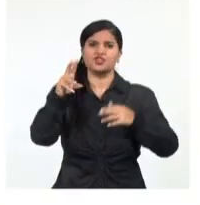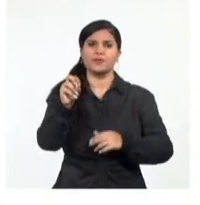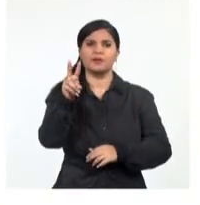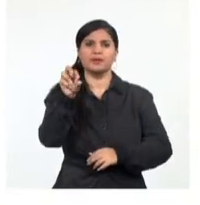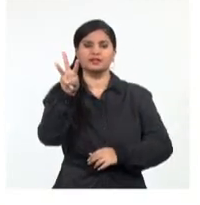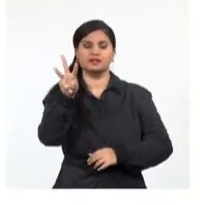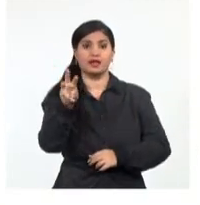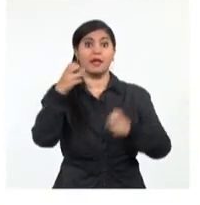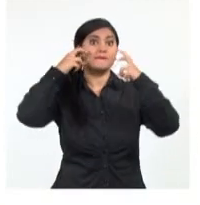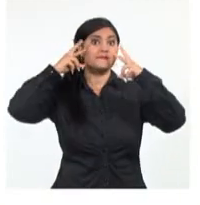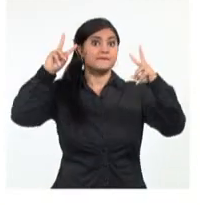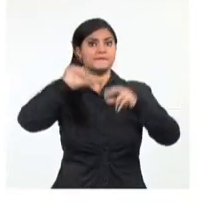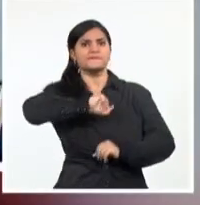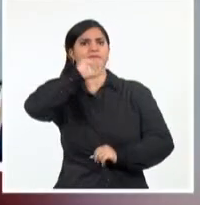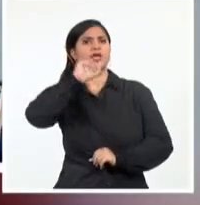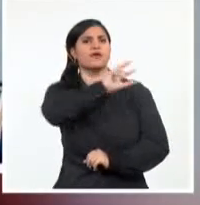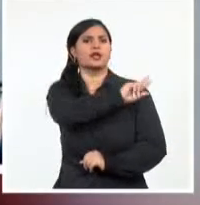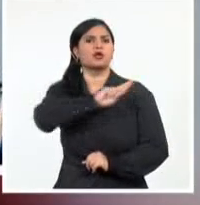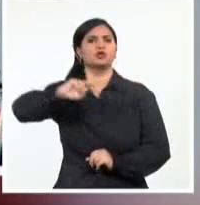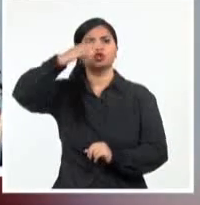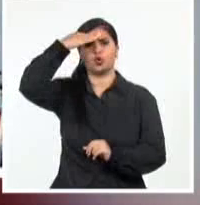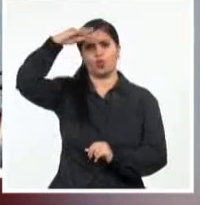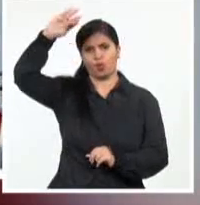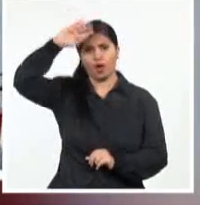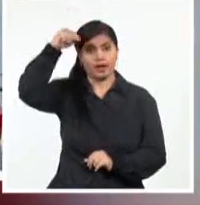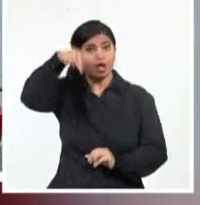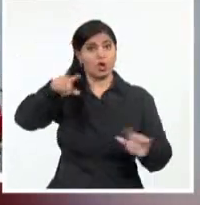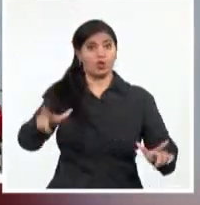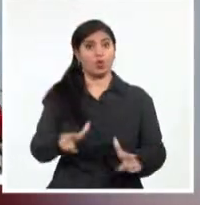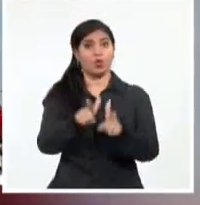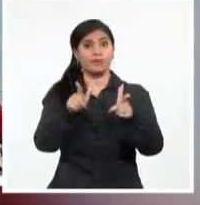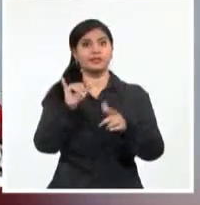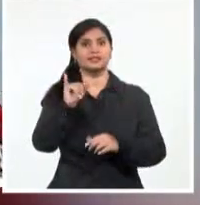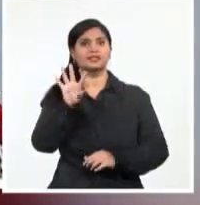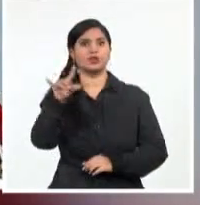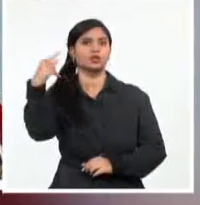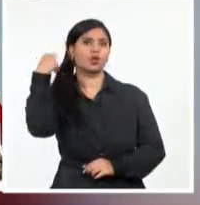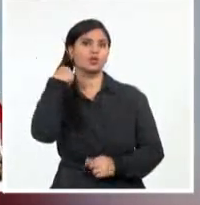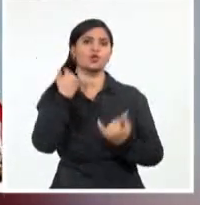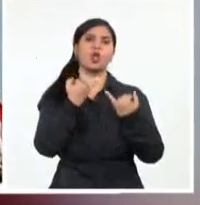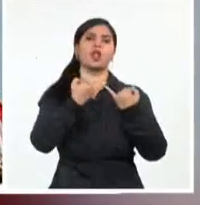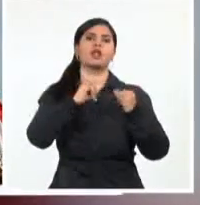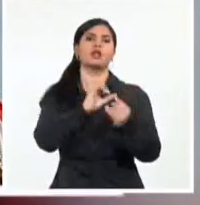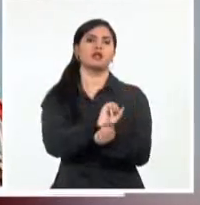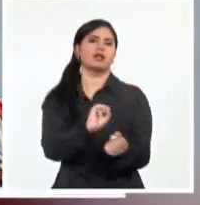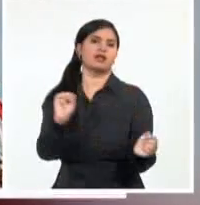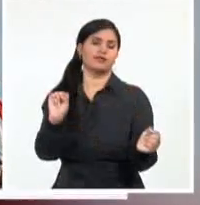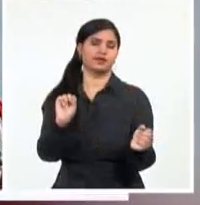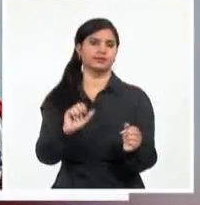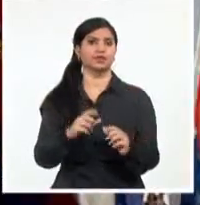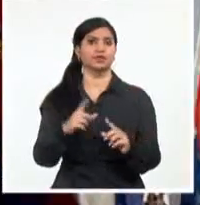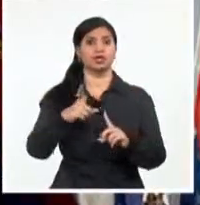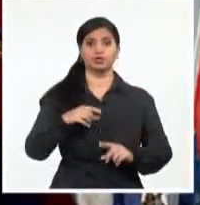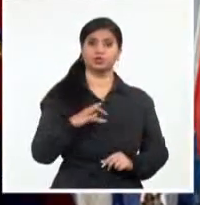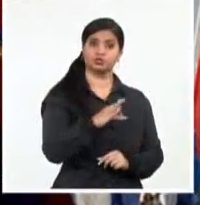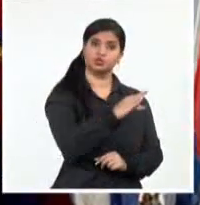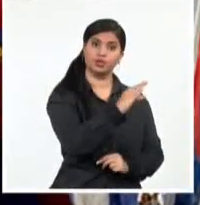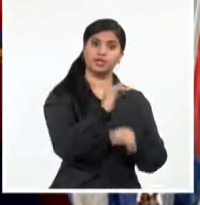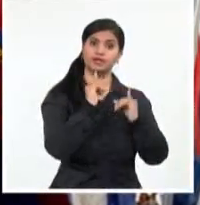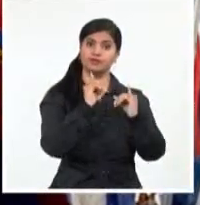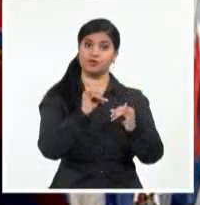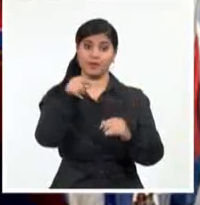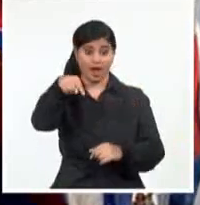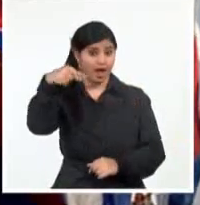el miembro de orgullo político del partido y Primer Ministro de Cuba Manuel marrero cruz resaltó en su cuenta de Twitter que este 2023